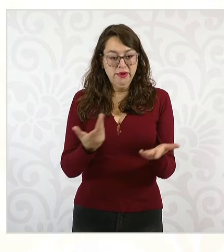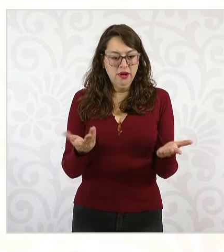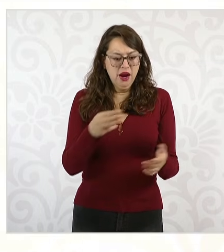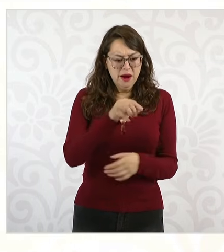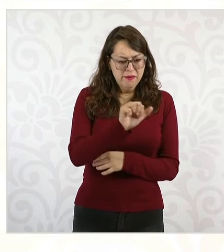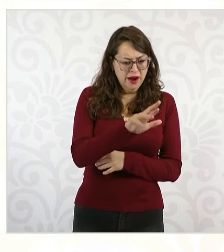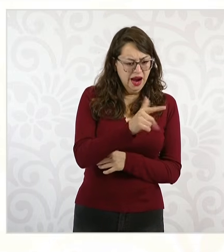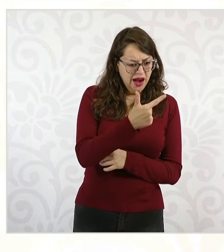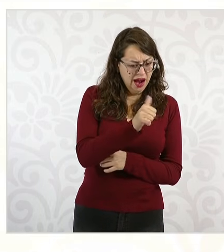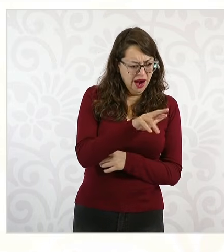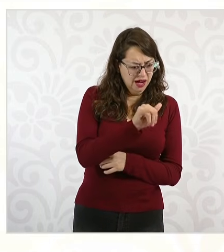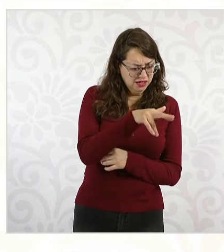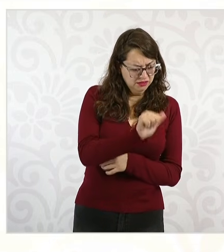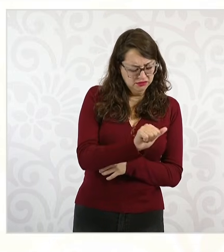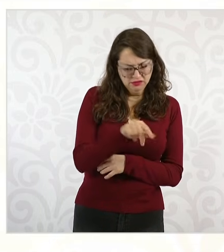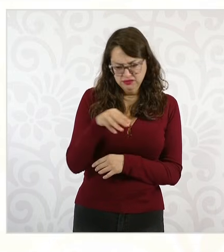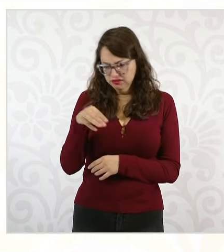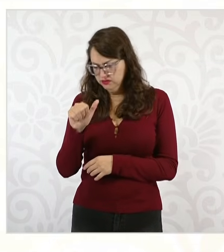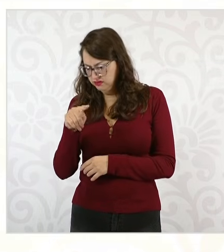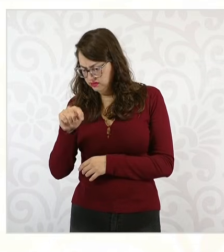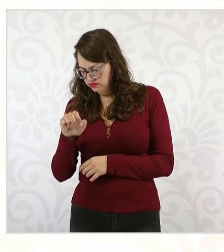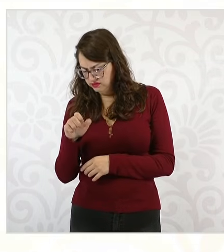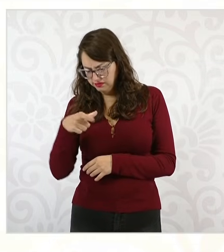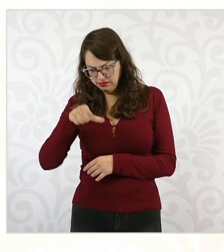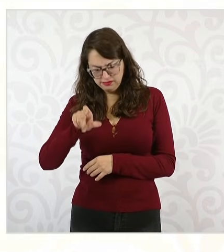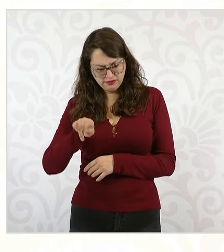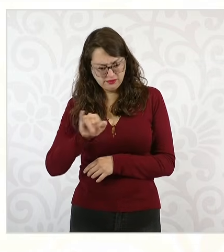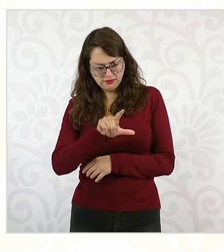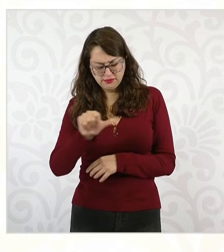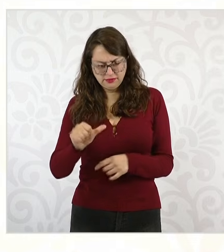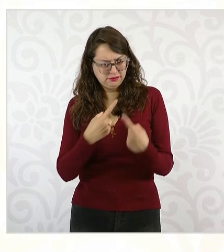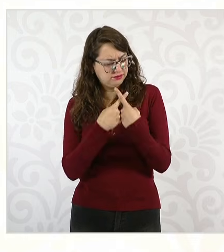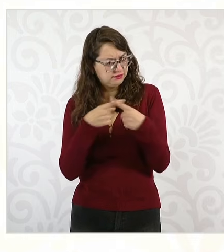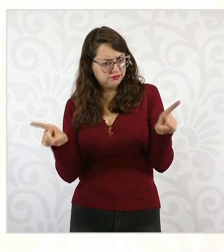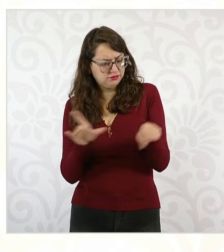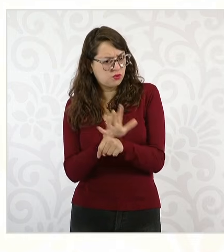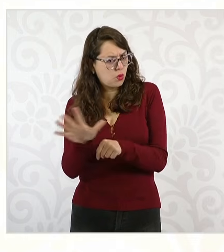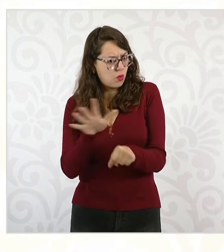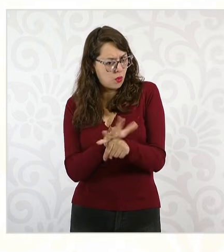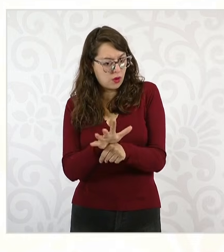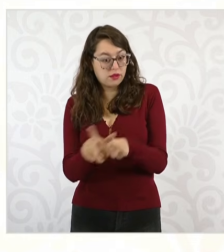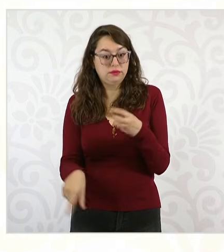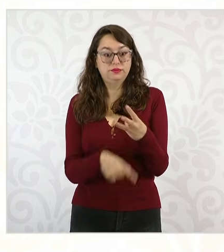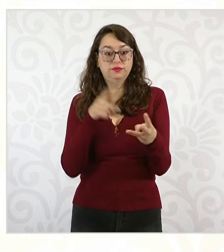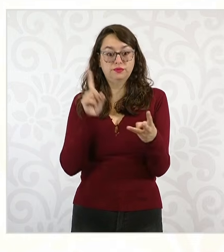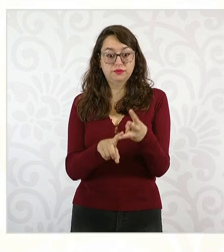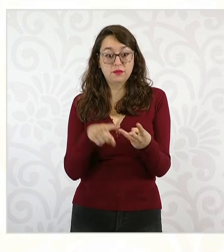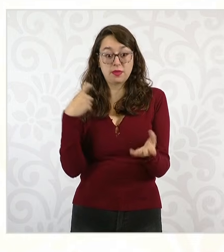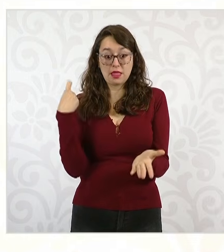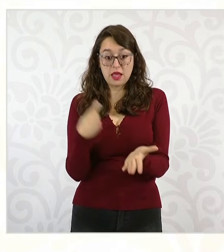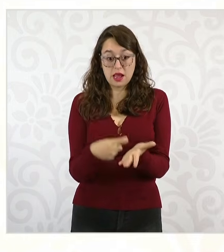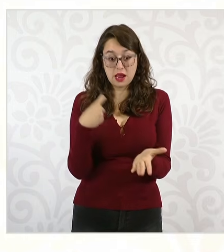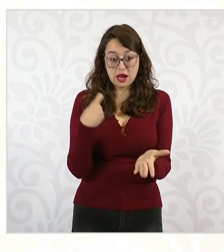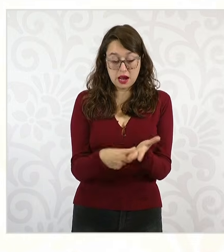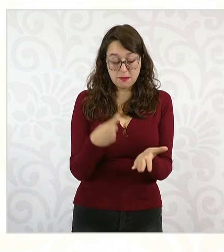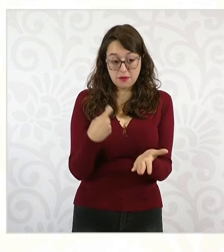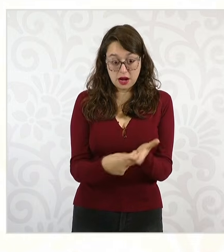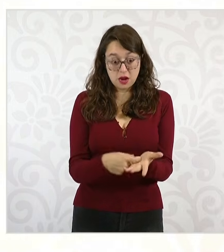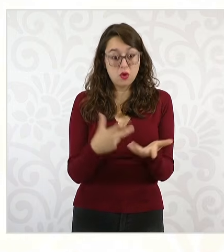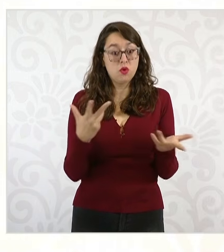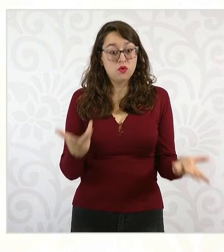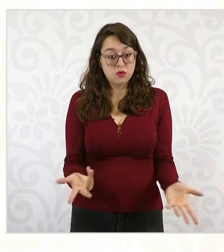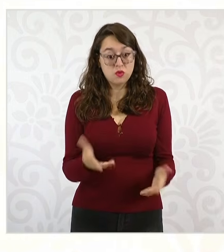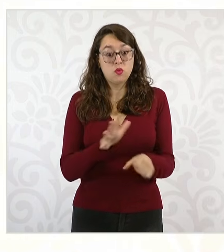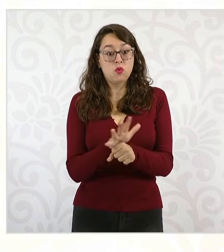entre estos dos productos. Tenemos quienes quieren los precios, conoce la historia de este programa, camarón mexicano de acuacultura fresco todo el